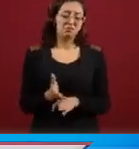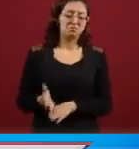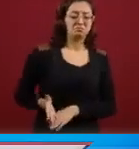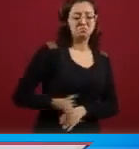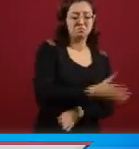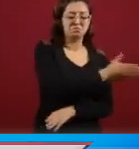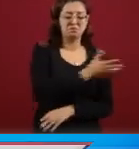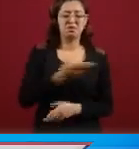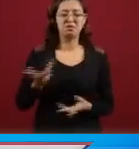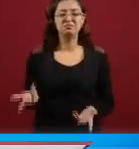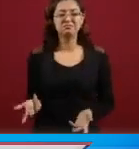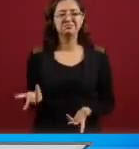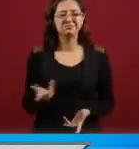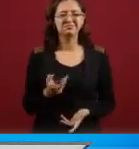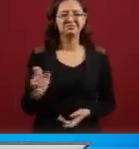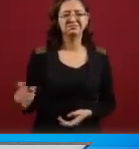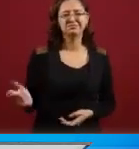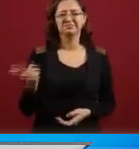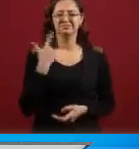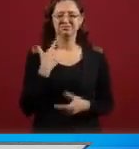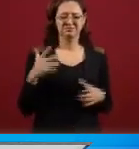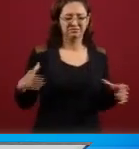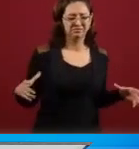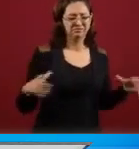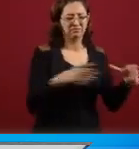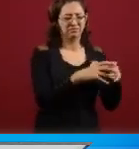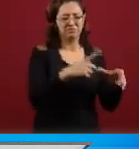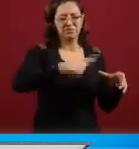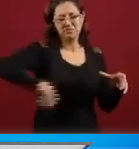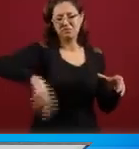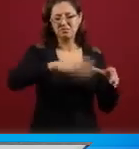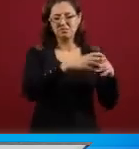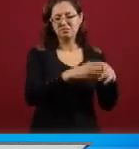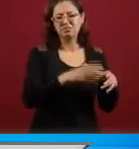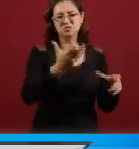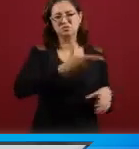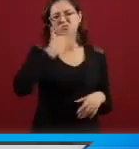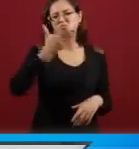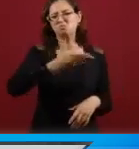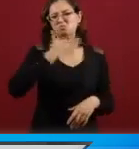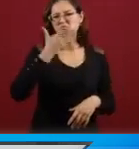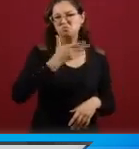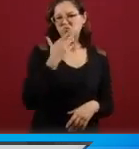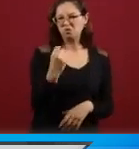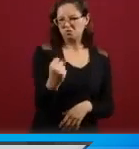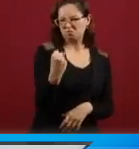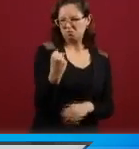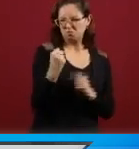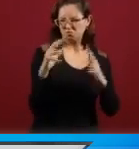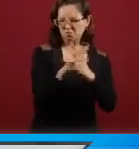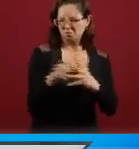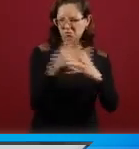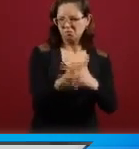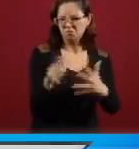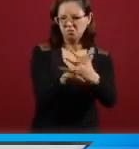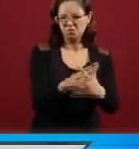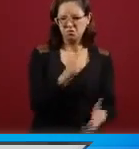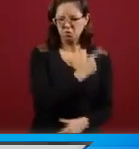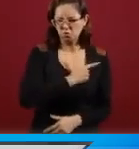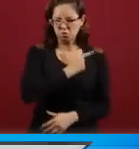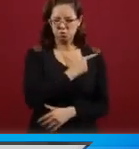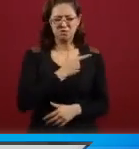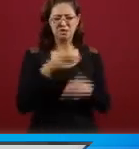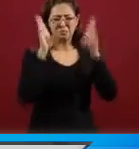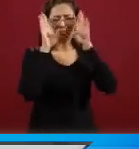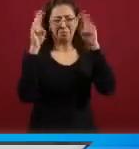pretende resolverlo todo por el uso de la fuerza, pero se olvidan que el mal se enfrenta haciendo el bien. Como se ha dicho antes, se enfrenta la inseguridad en el país con una